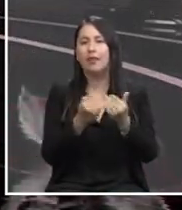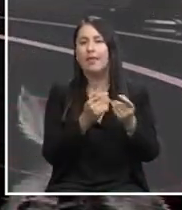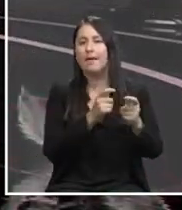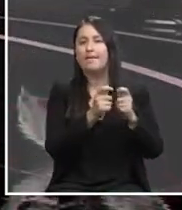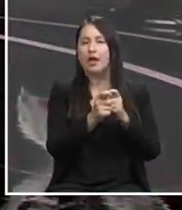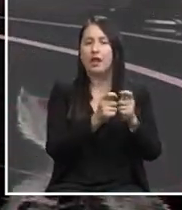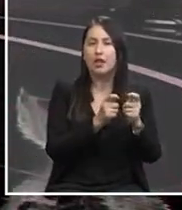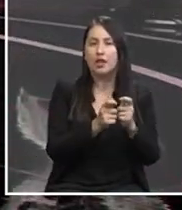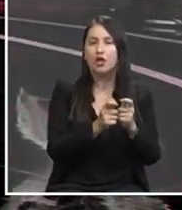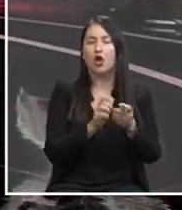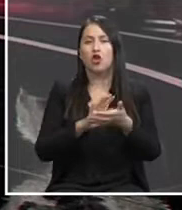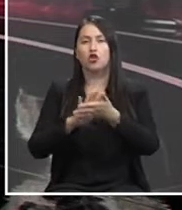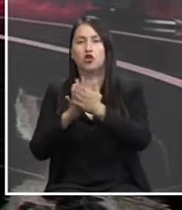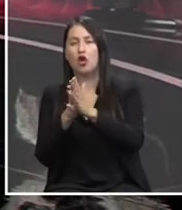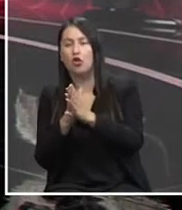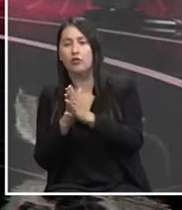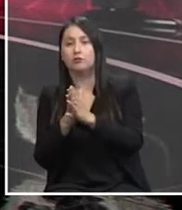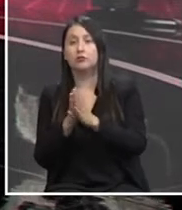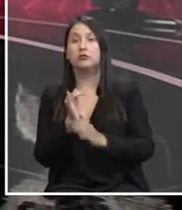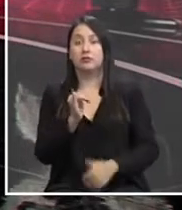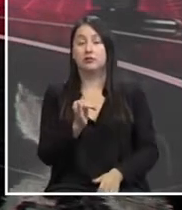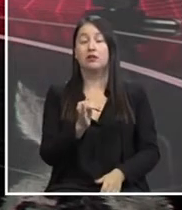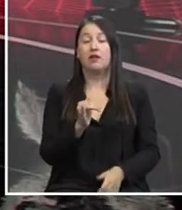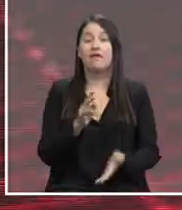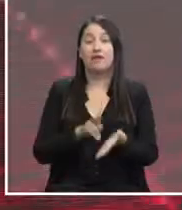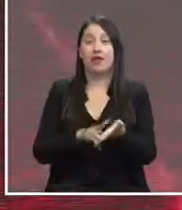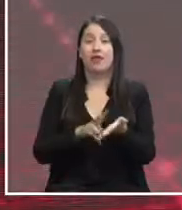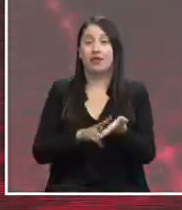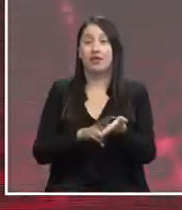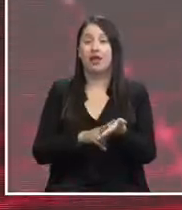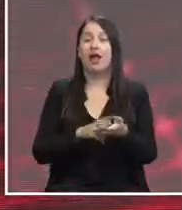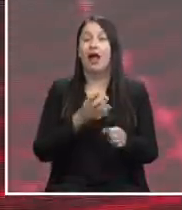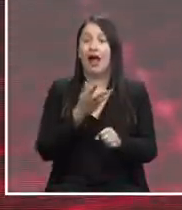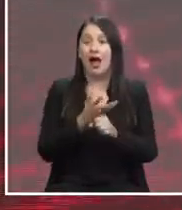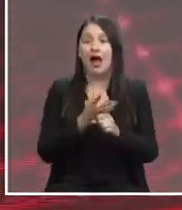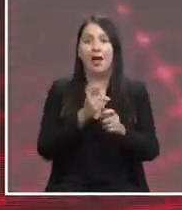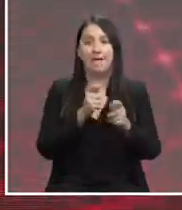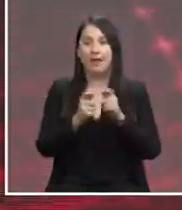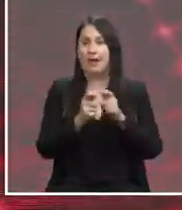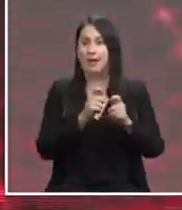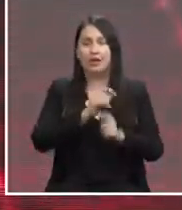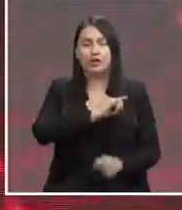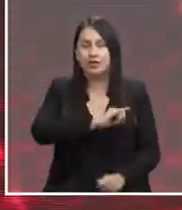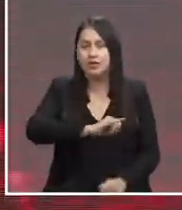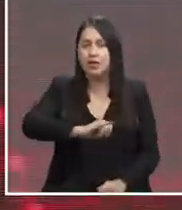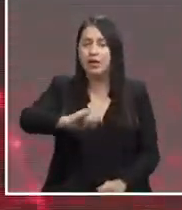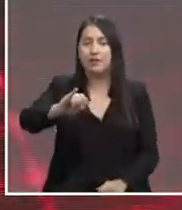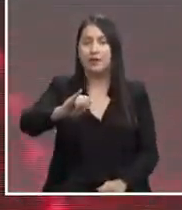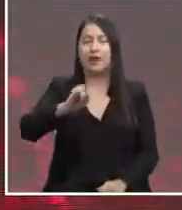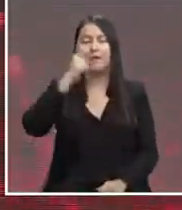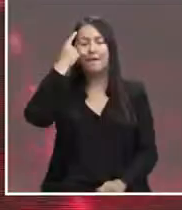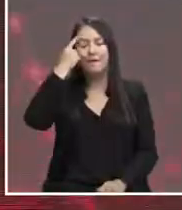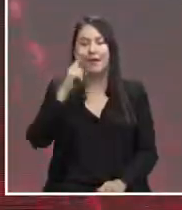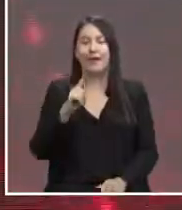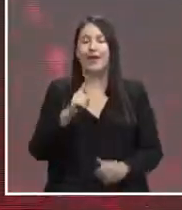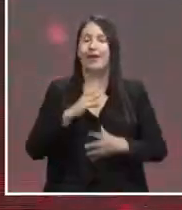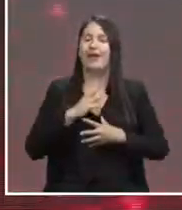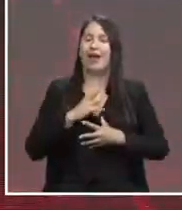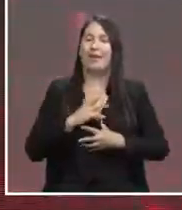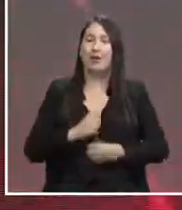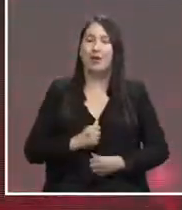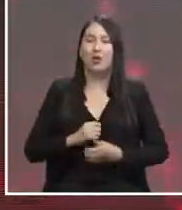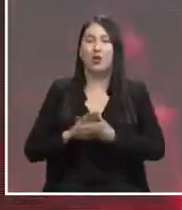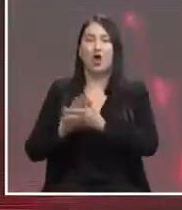fuera un peligro. Está bien, estamos en un panel de riesgos existenciales. Yo creo que el mayor riesgo es caer en esa amargura de creer que todo nos